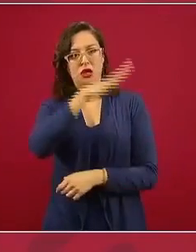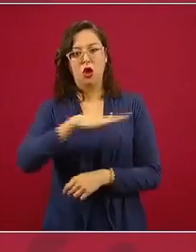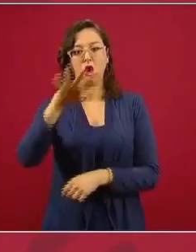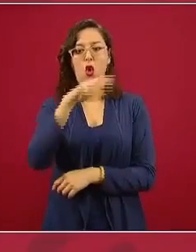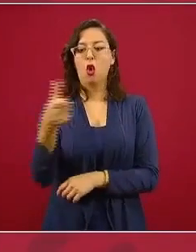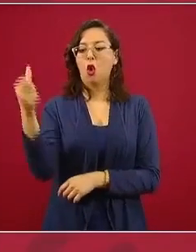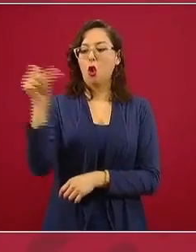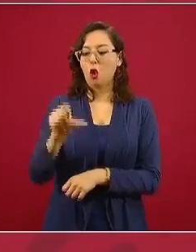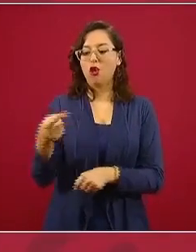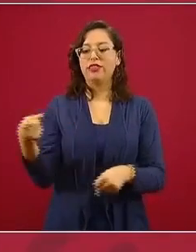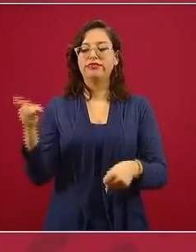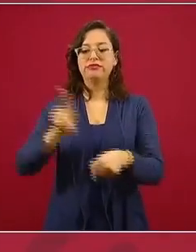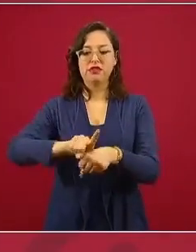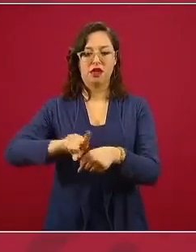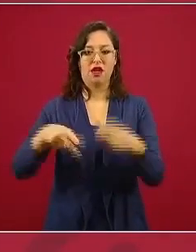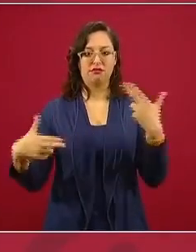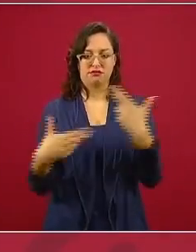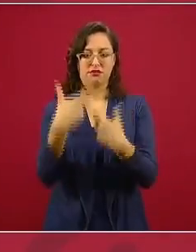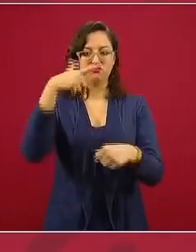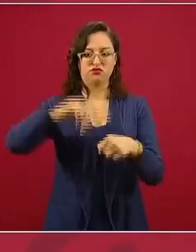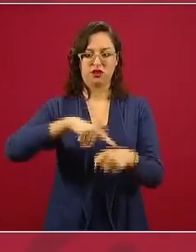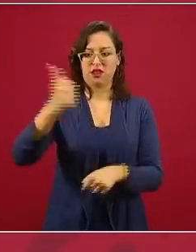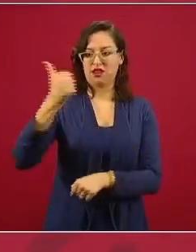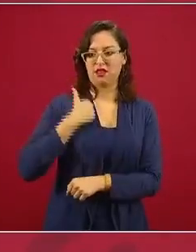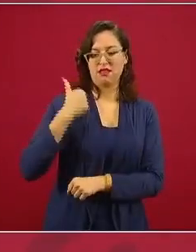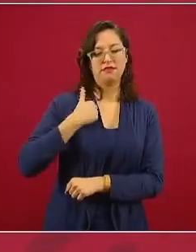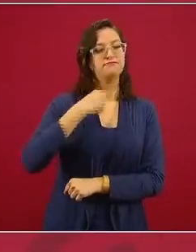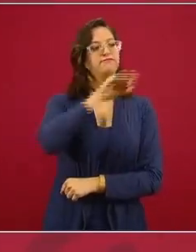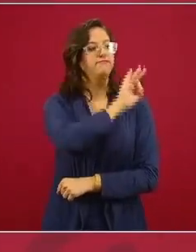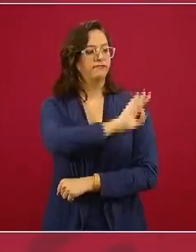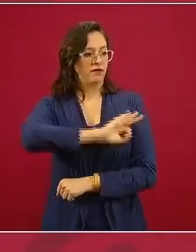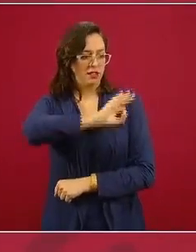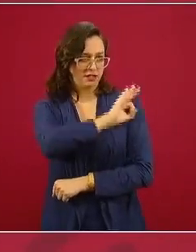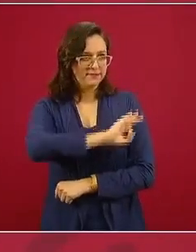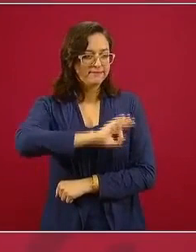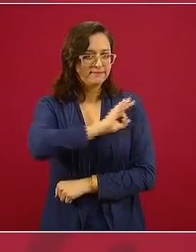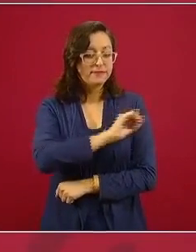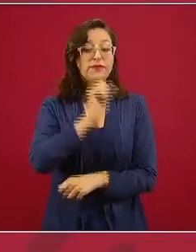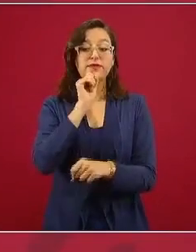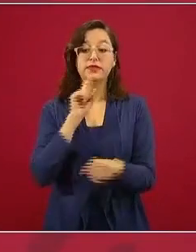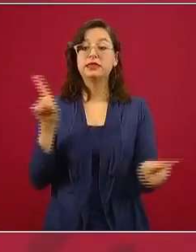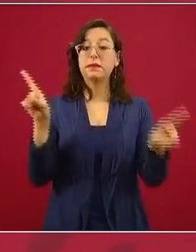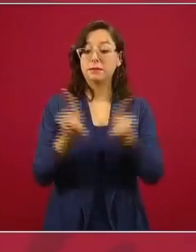vigor también este tratado. Felicitarnos a los 3 países.